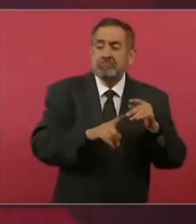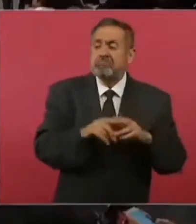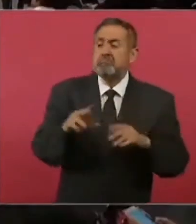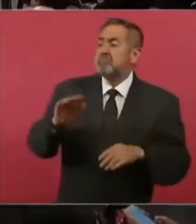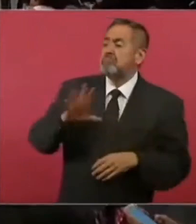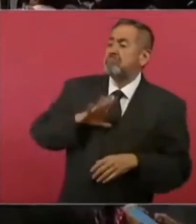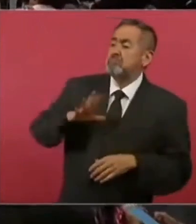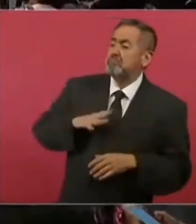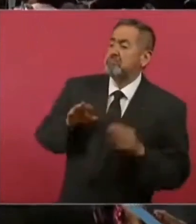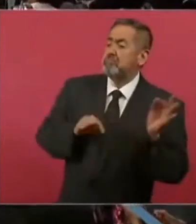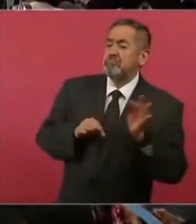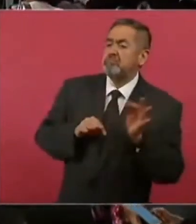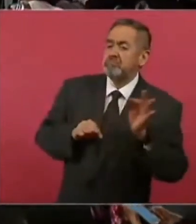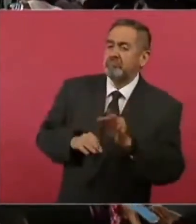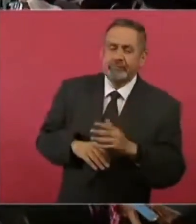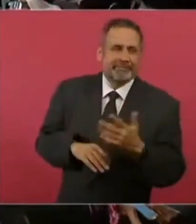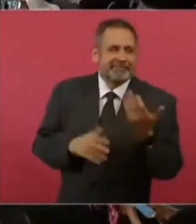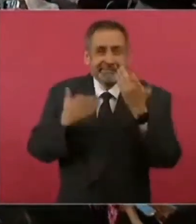están